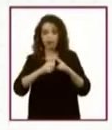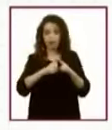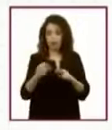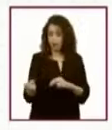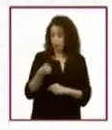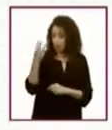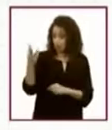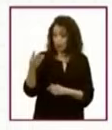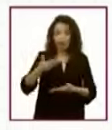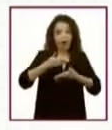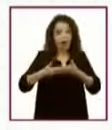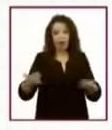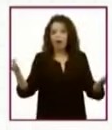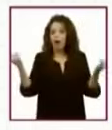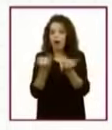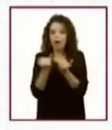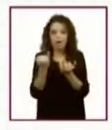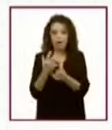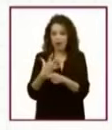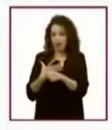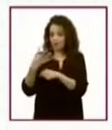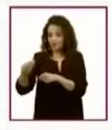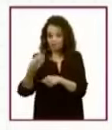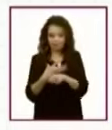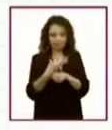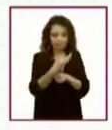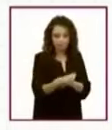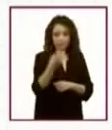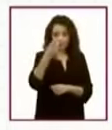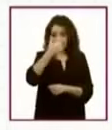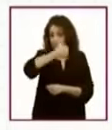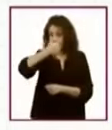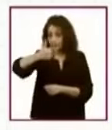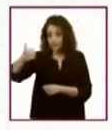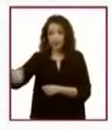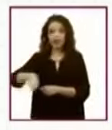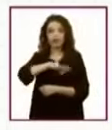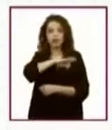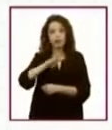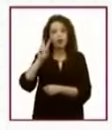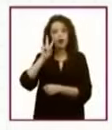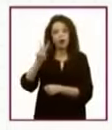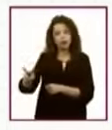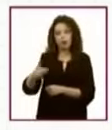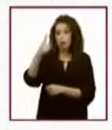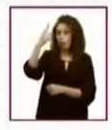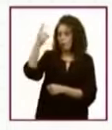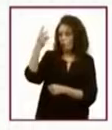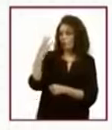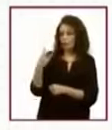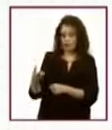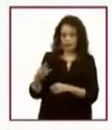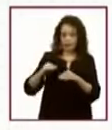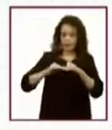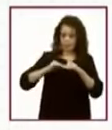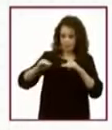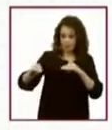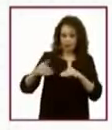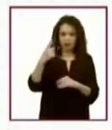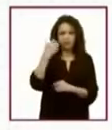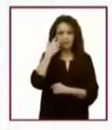hacer lo mismo. Cada segmento de la nueva iteración medirá la tercera parte de 1/3 de metro, es